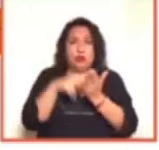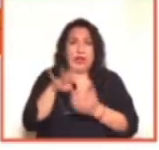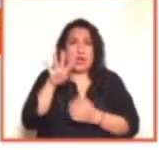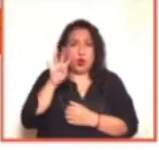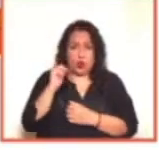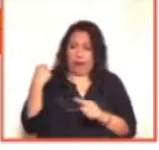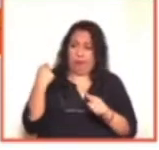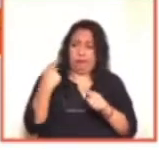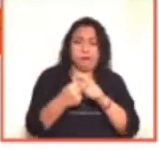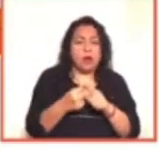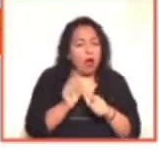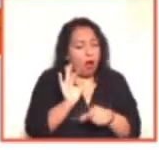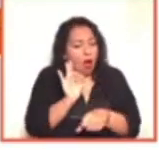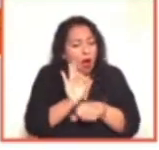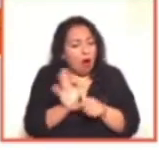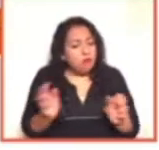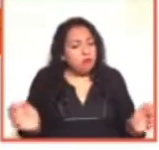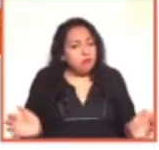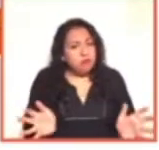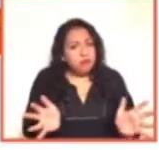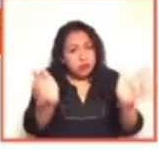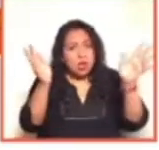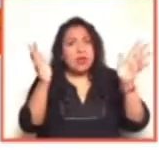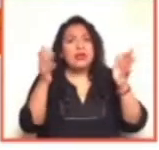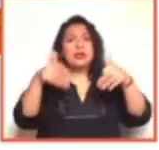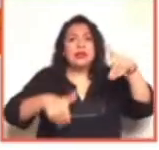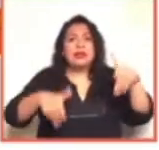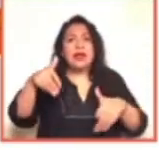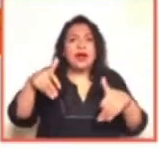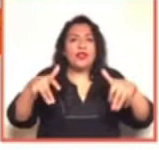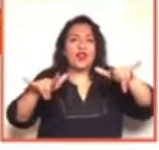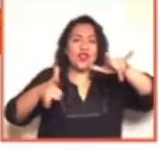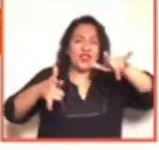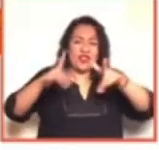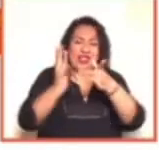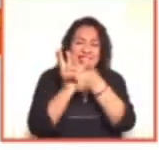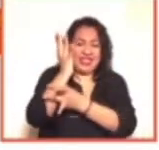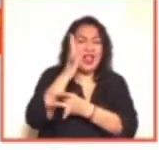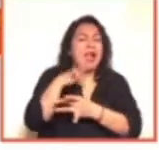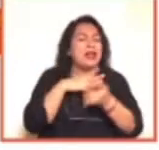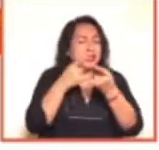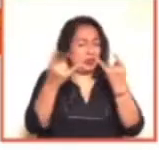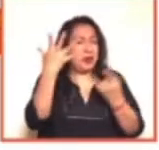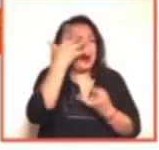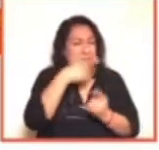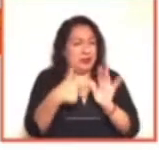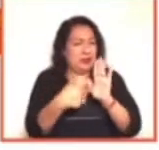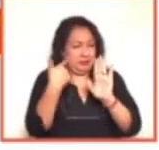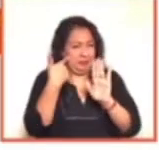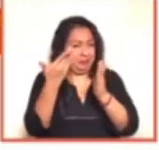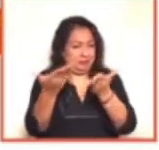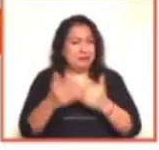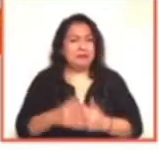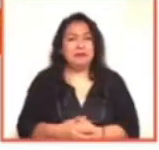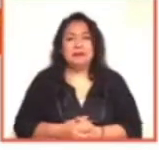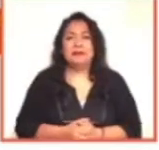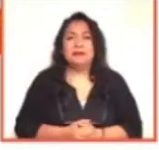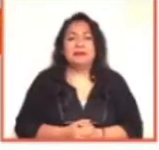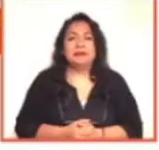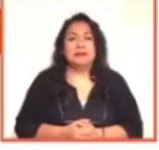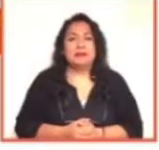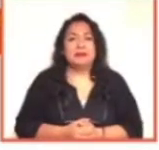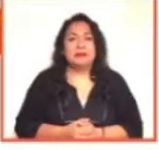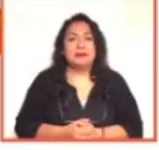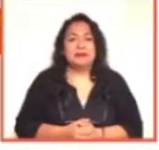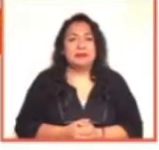preservar, a difundir el Teatro Guiñol, y además tiene una historia muy linda que ya van a conocer a continuación. Vamos. Quiero saber dónde están los